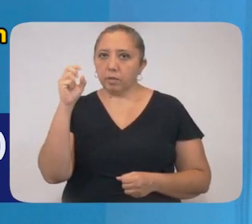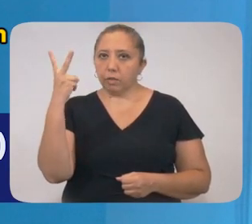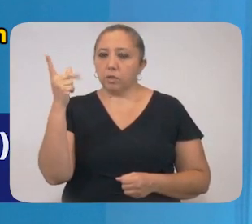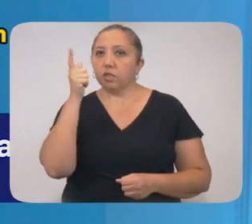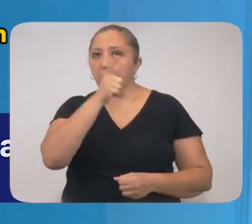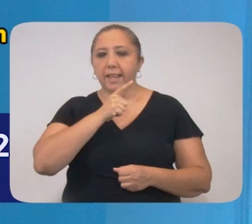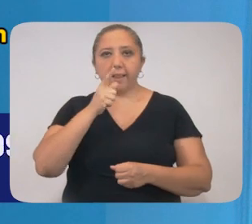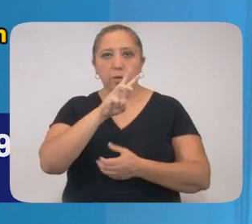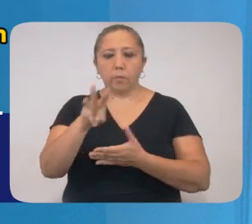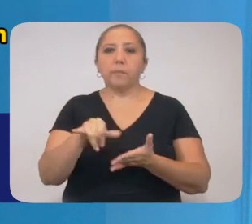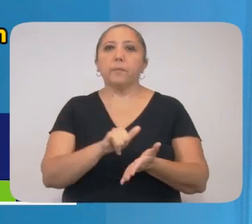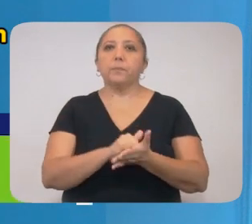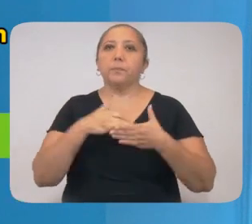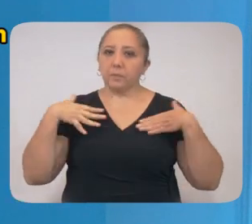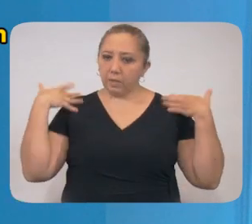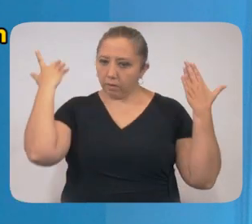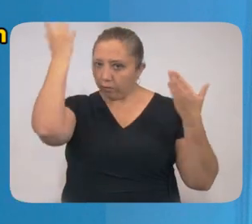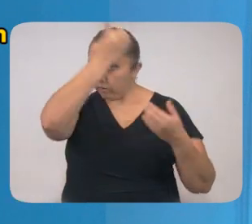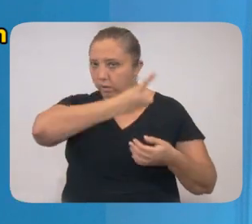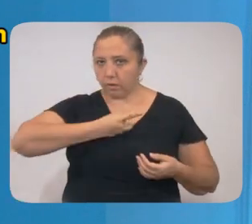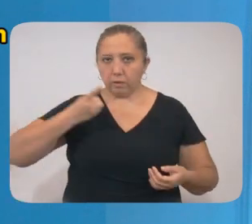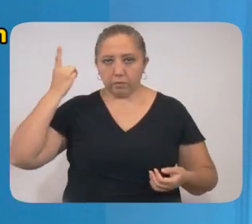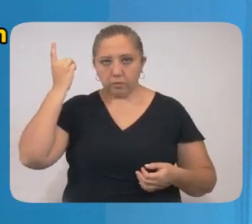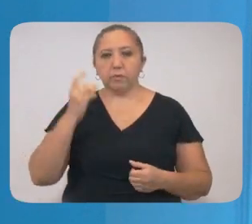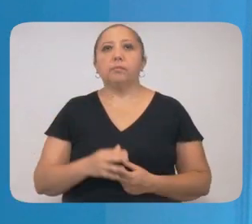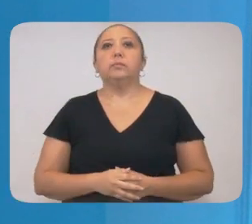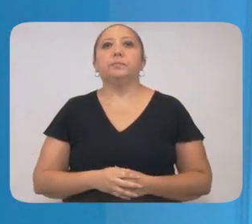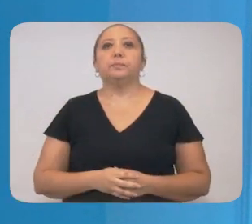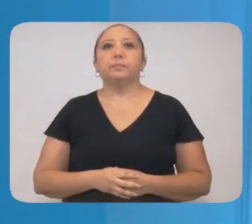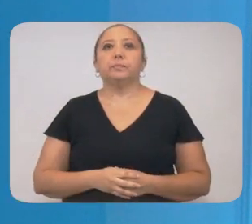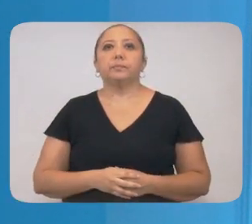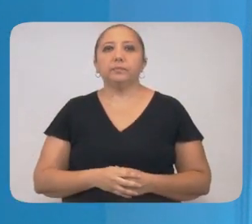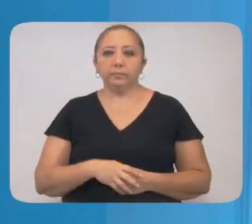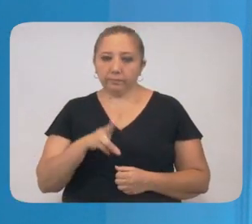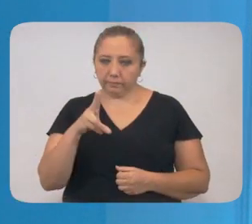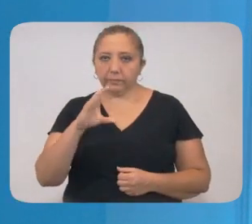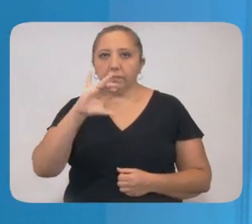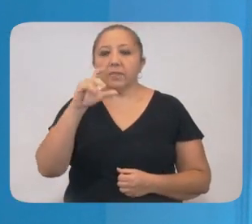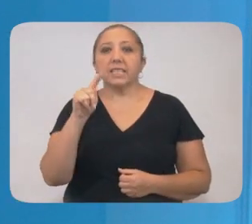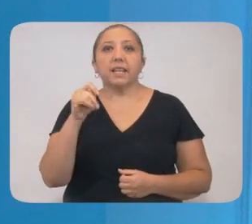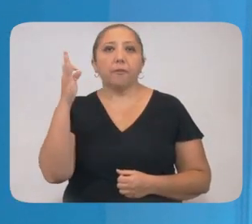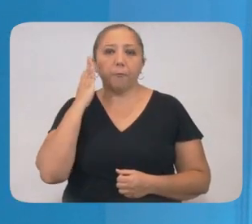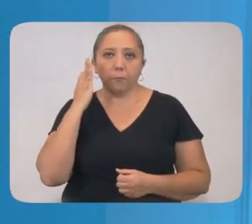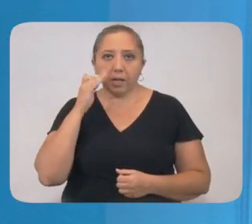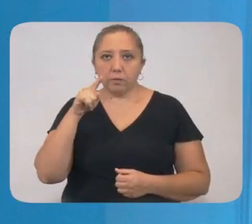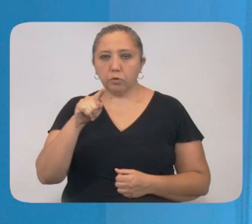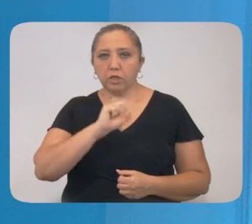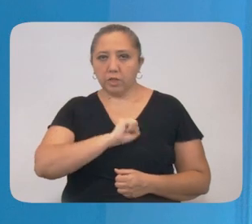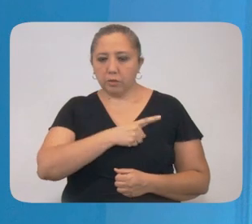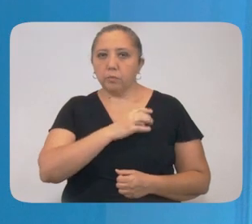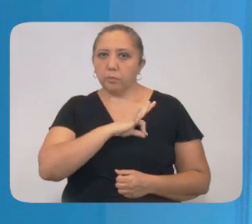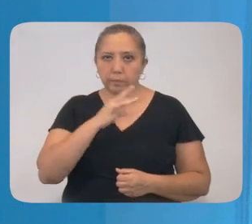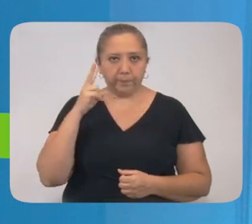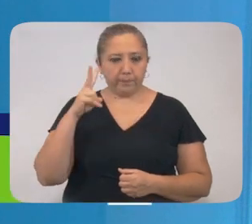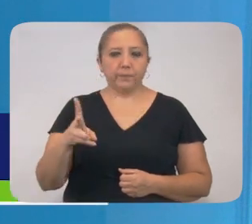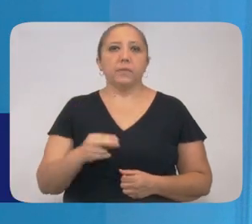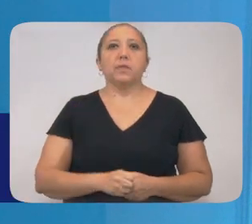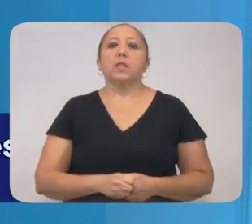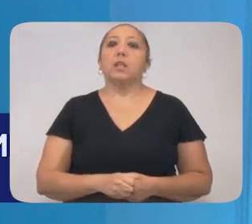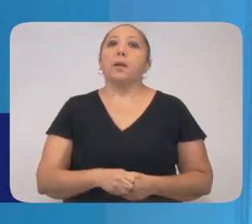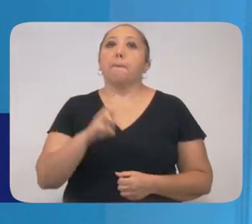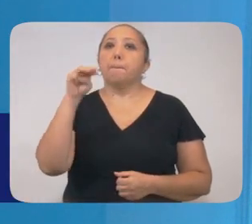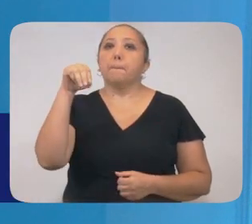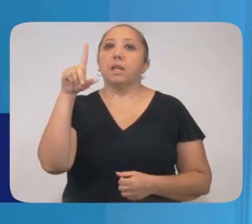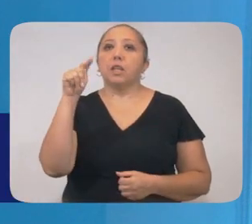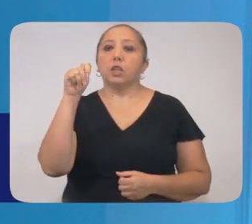9991406622 en lengua maya ofrece un diagnóstico automatizado. El chat de la salud vía la red social de Facebook. La